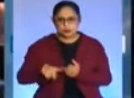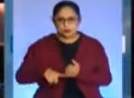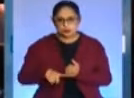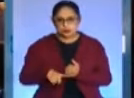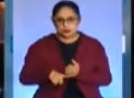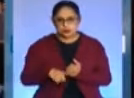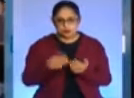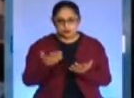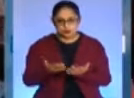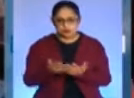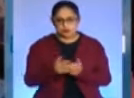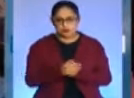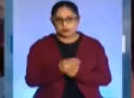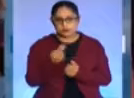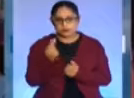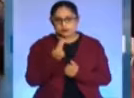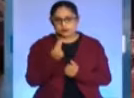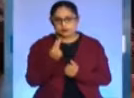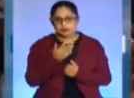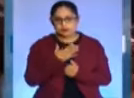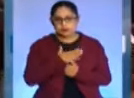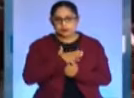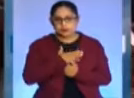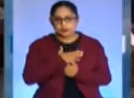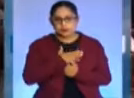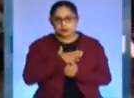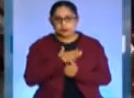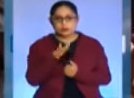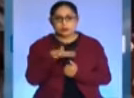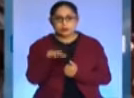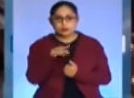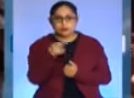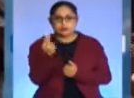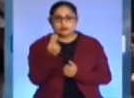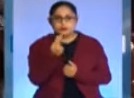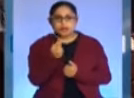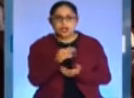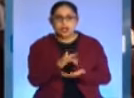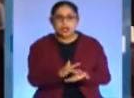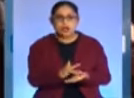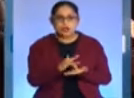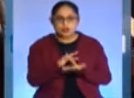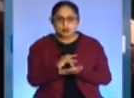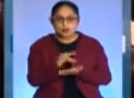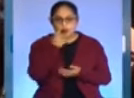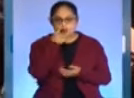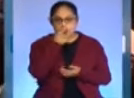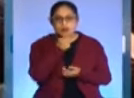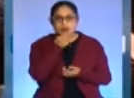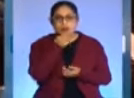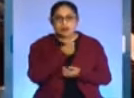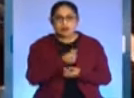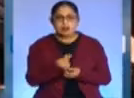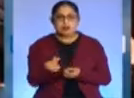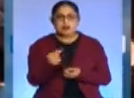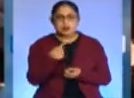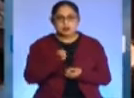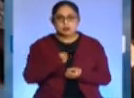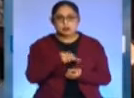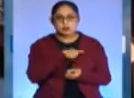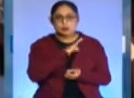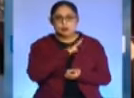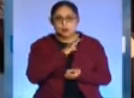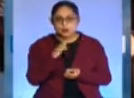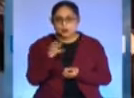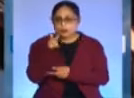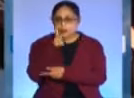al gobierno estatal. O sea, que nosotros lo que buscamos es un apoyo para los niños, para nosotros poder cobrarles menos